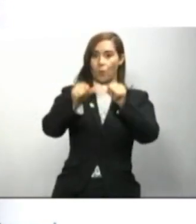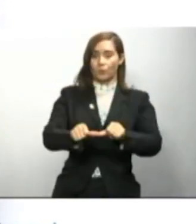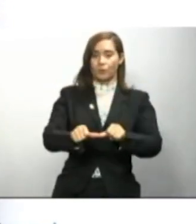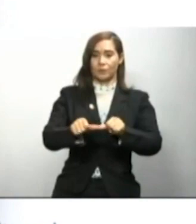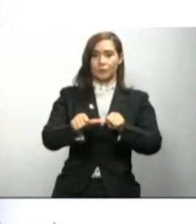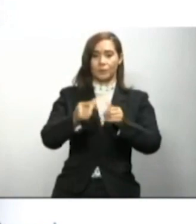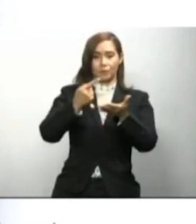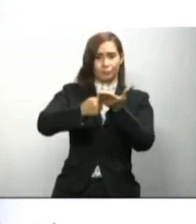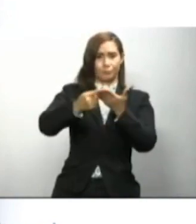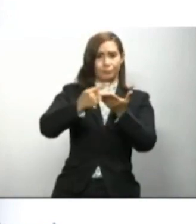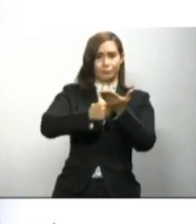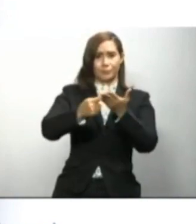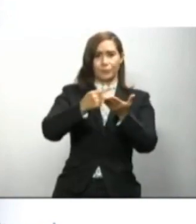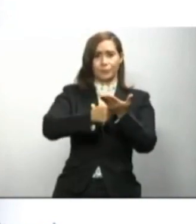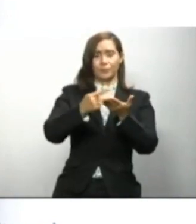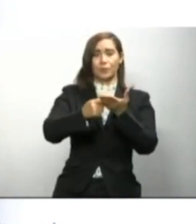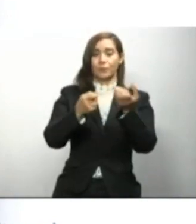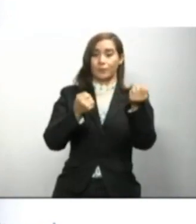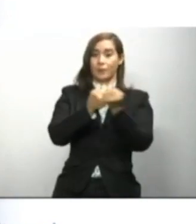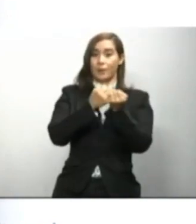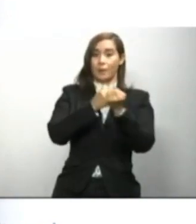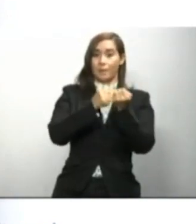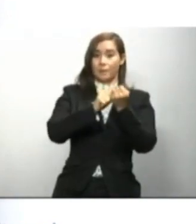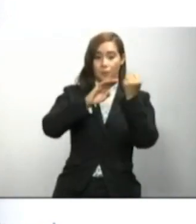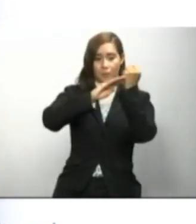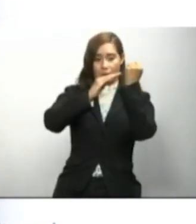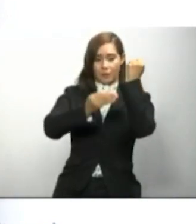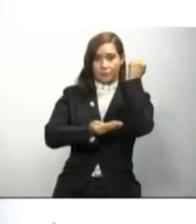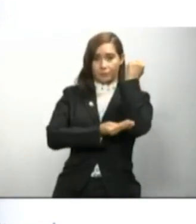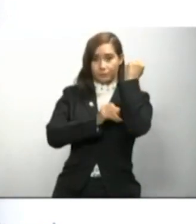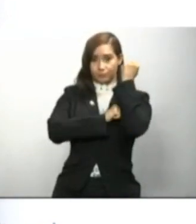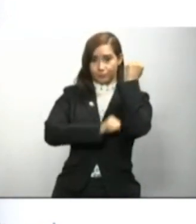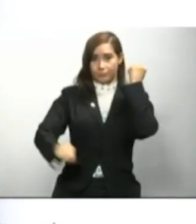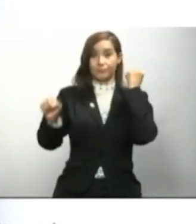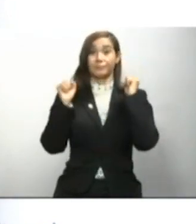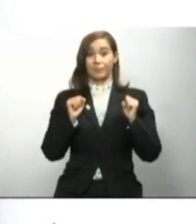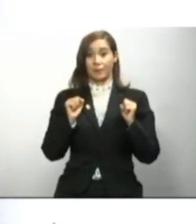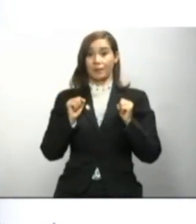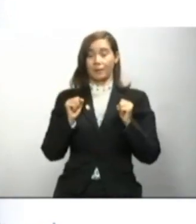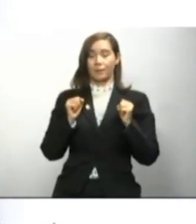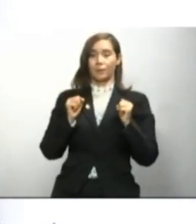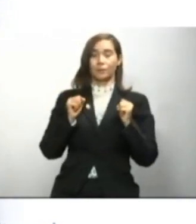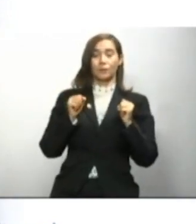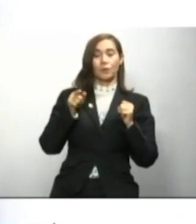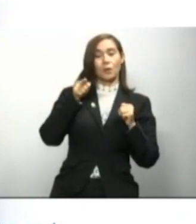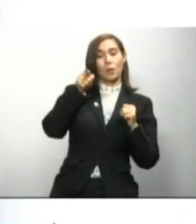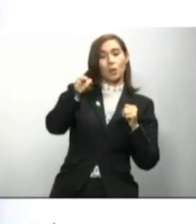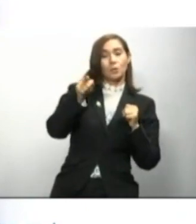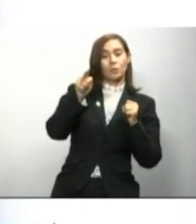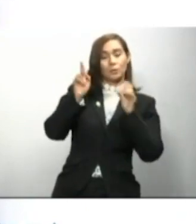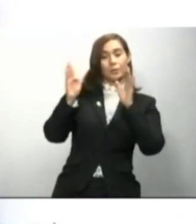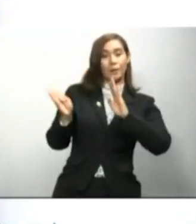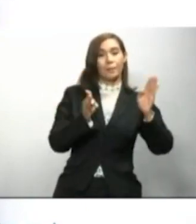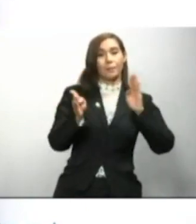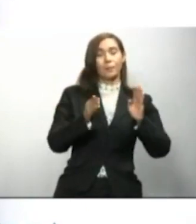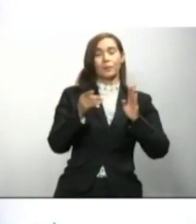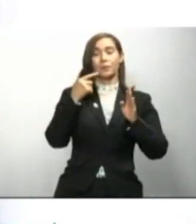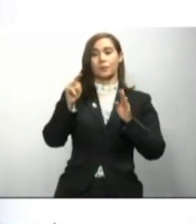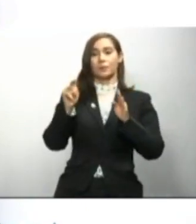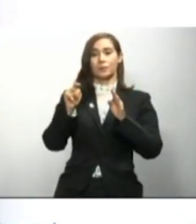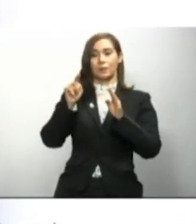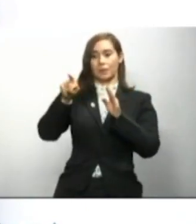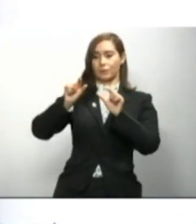penal en el congreso nacional usted ha propuesto a propósito del tema de las causales que se haga a través de un